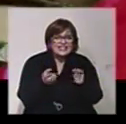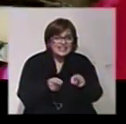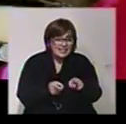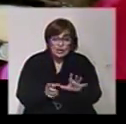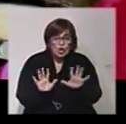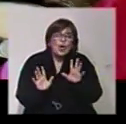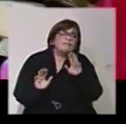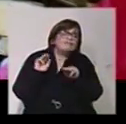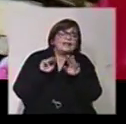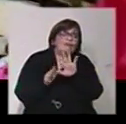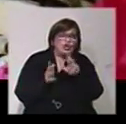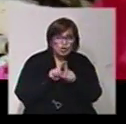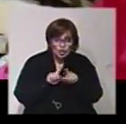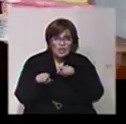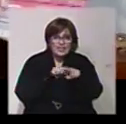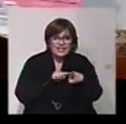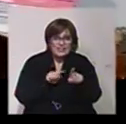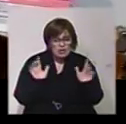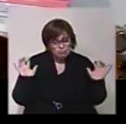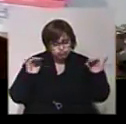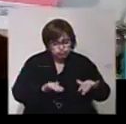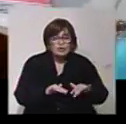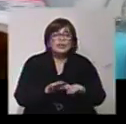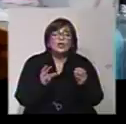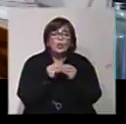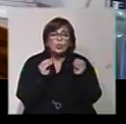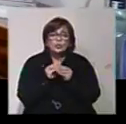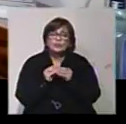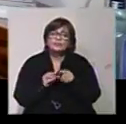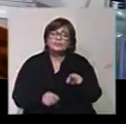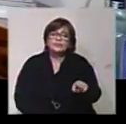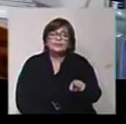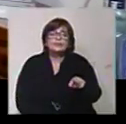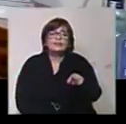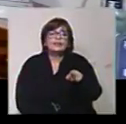it all starts to come together. Hay una respuesta